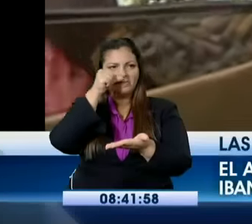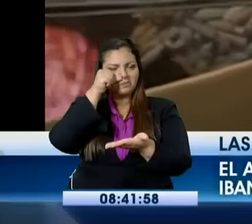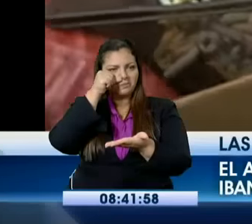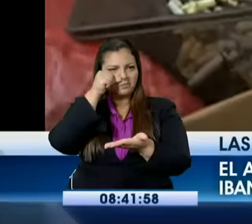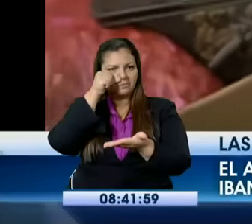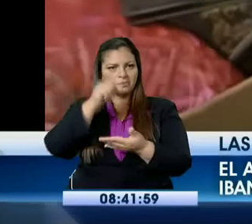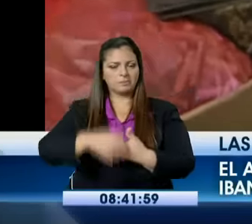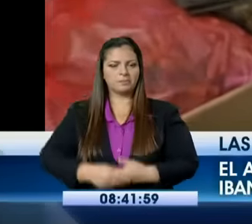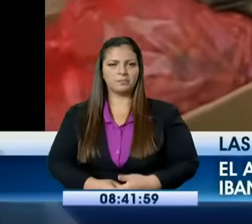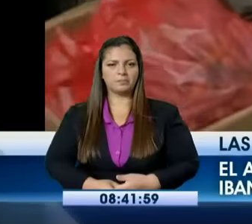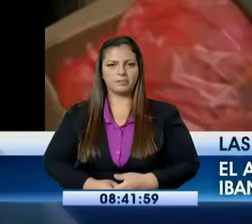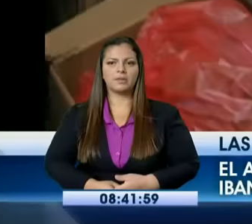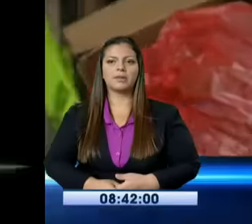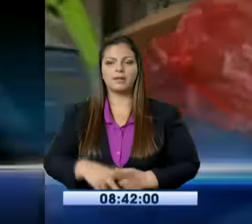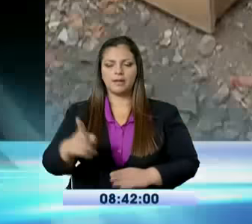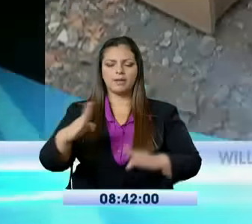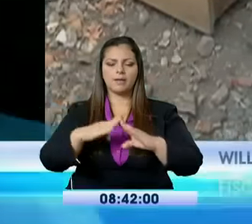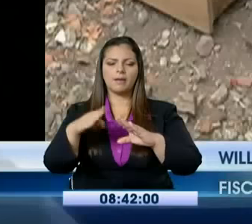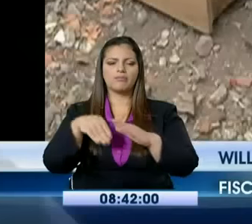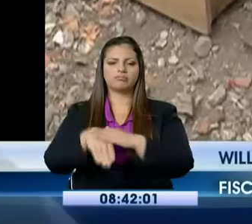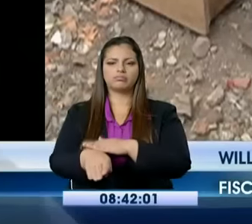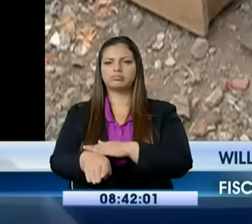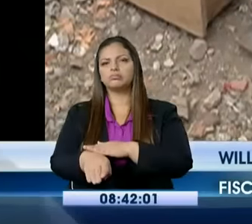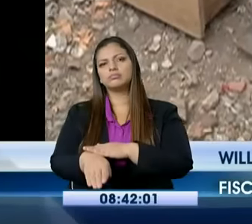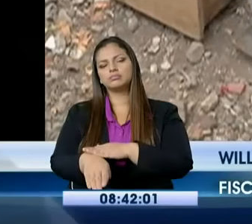domicilio en donde estaba este ciudadano que